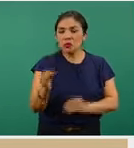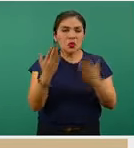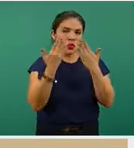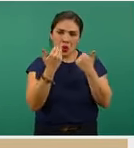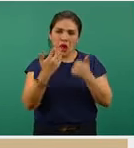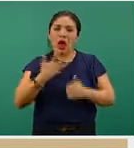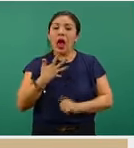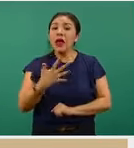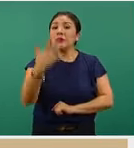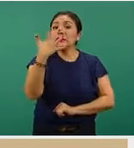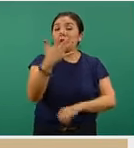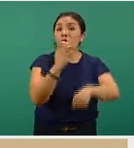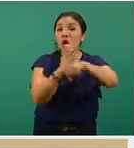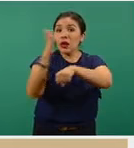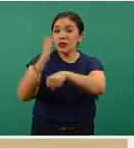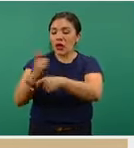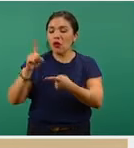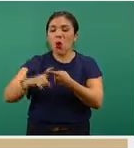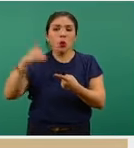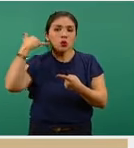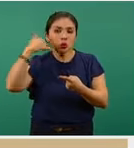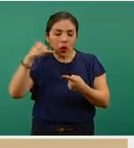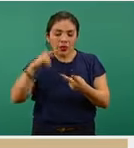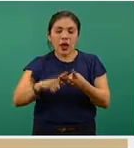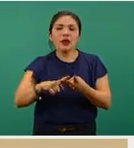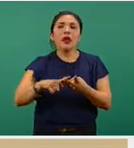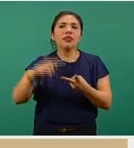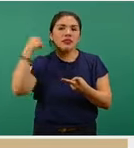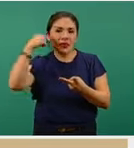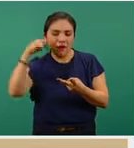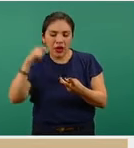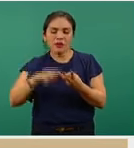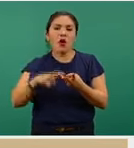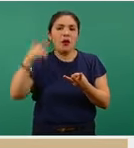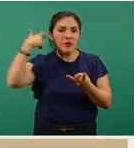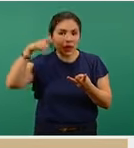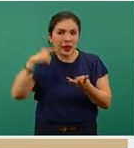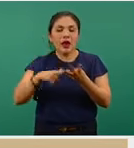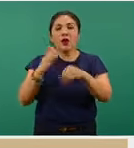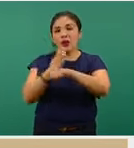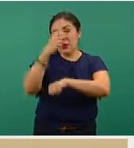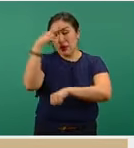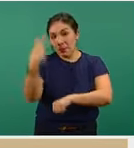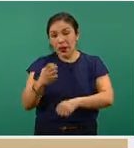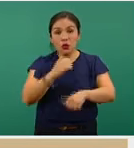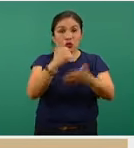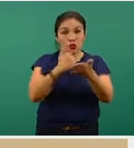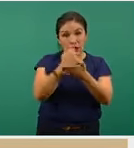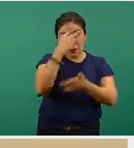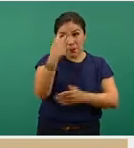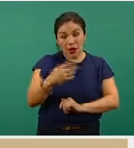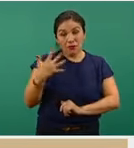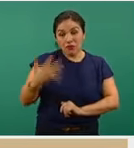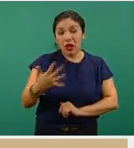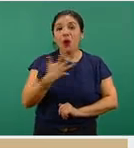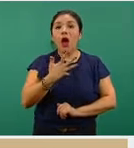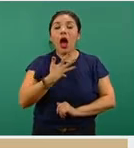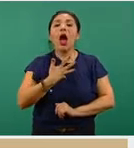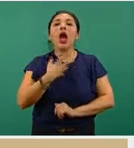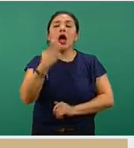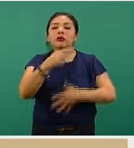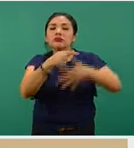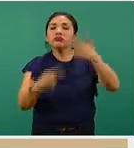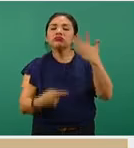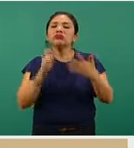5 entidades: Yucatán, Tabasco, Querétaro, Estado de México y Ciudad de México, que tienen